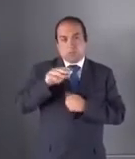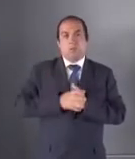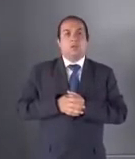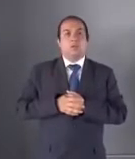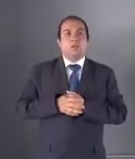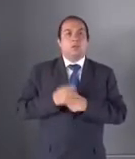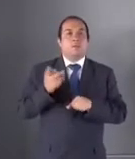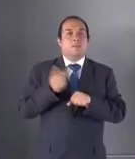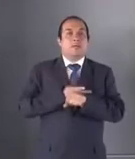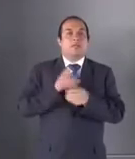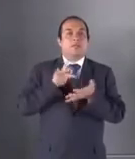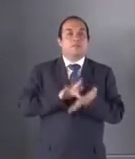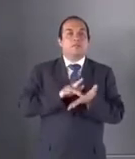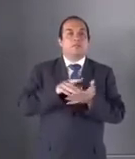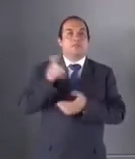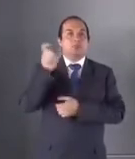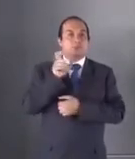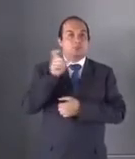Xochimilco.